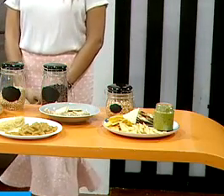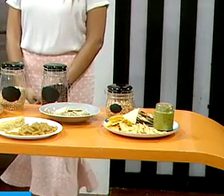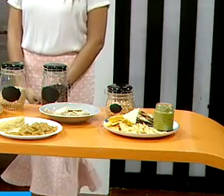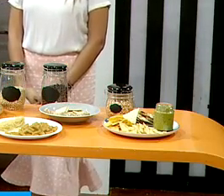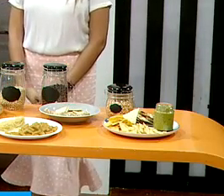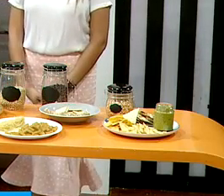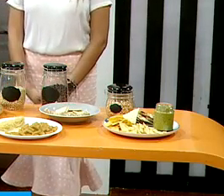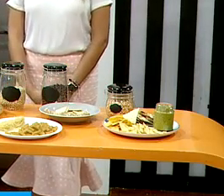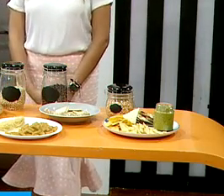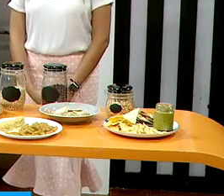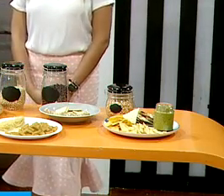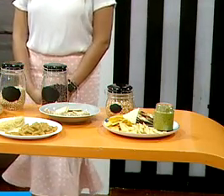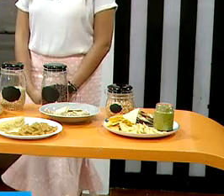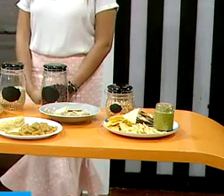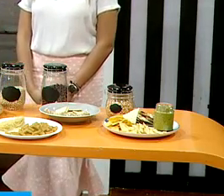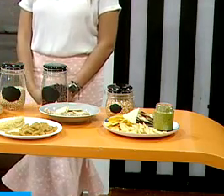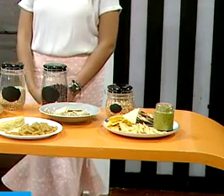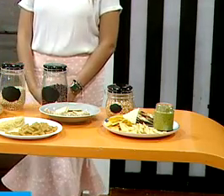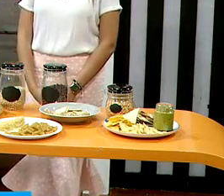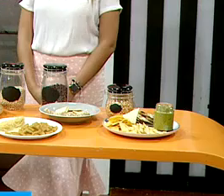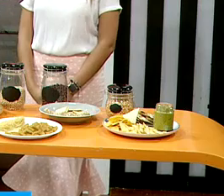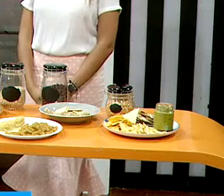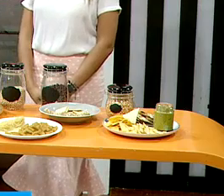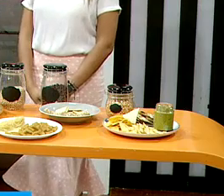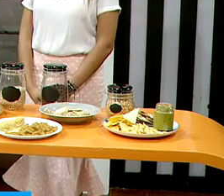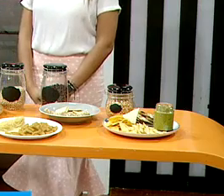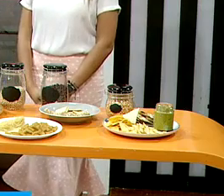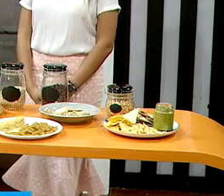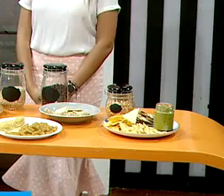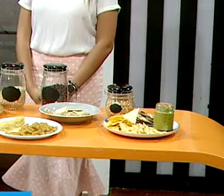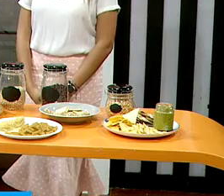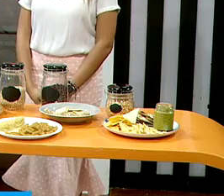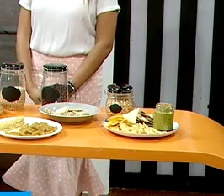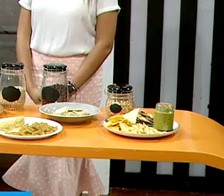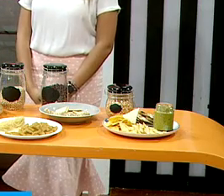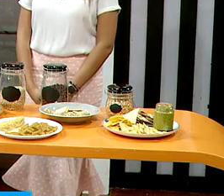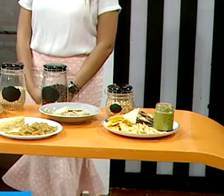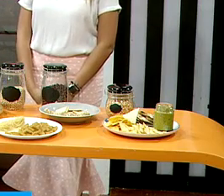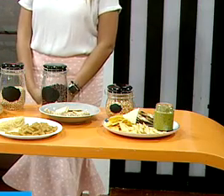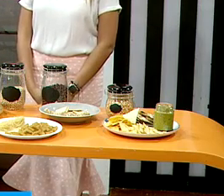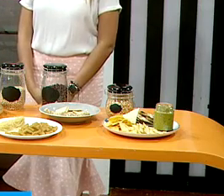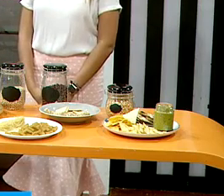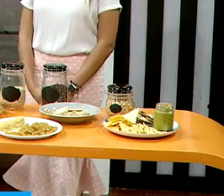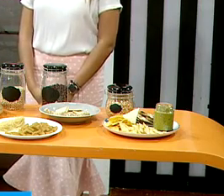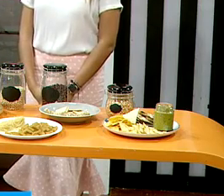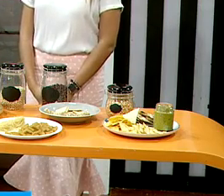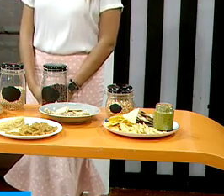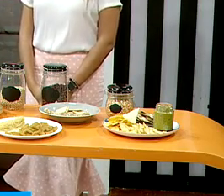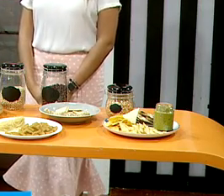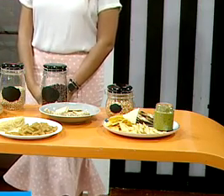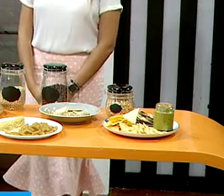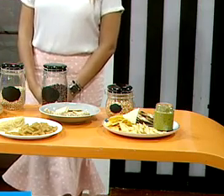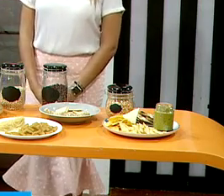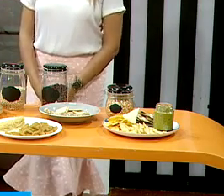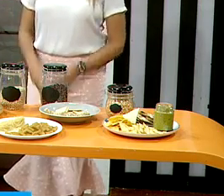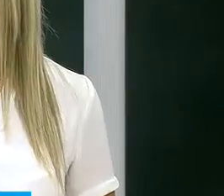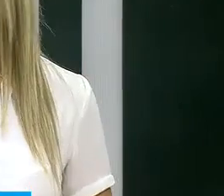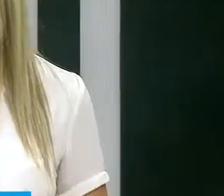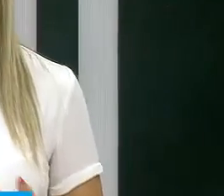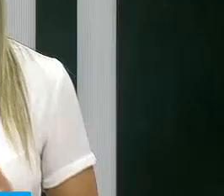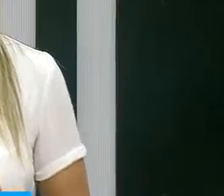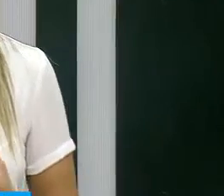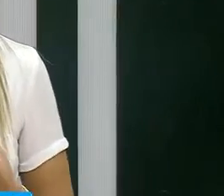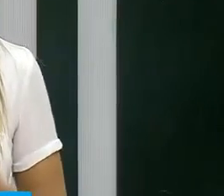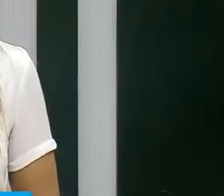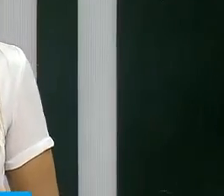repercusiones o consecuencias en la salud física de la obesidad? ¿En qué puede derivar una persona obesa y más aún un niño? Bueno, ya se está viendo muchísimos casos